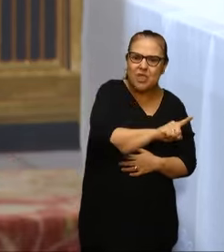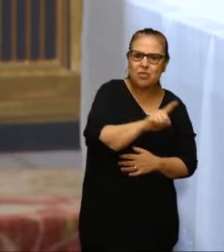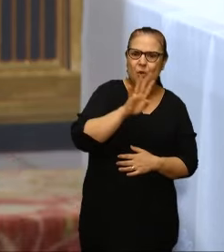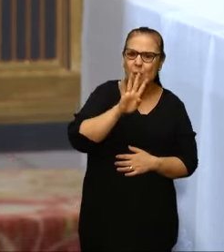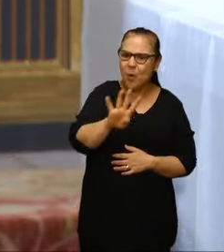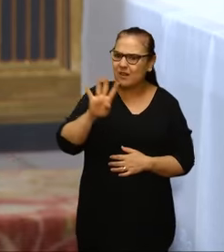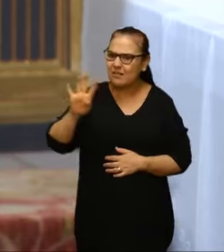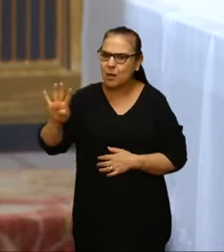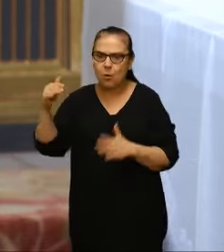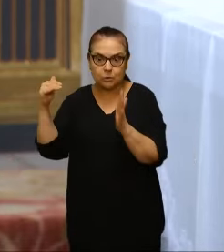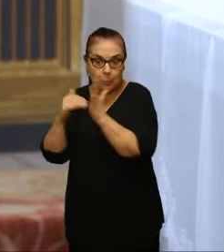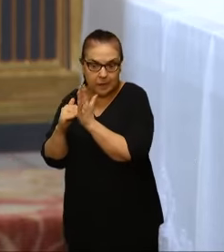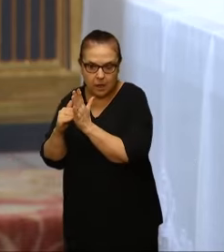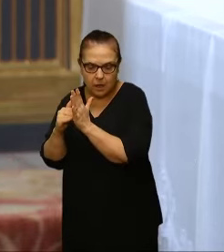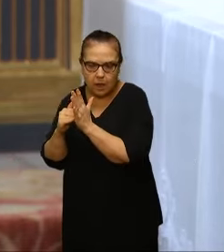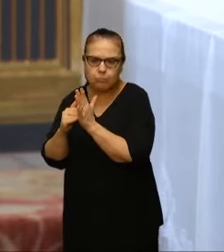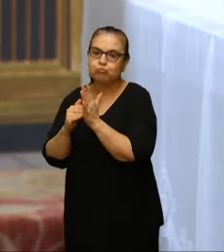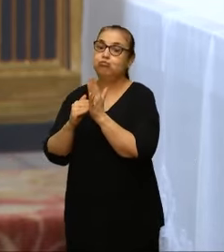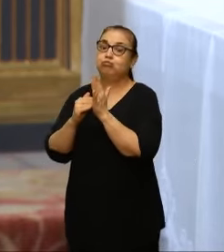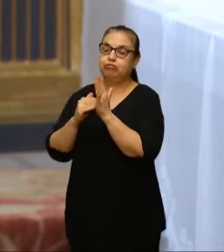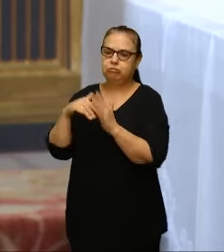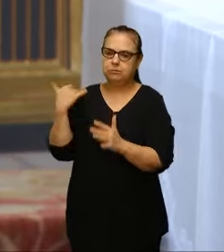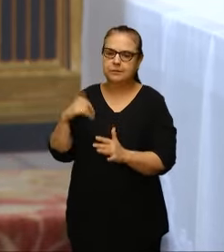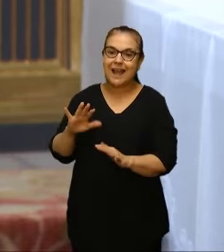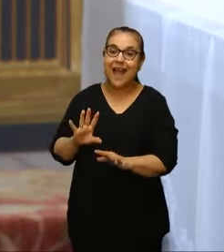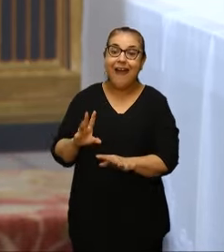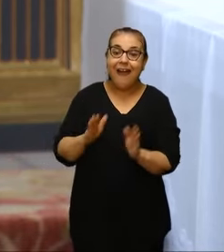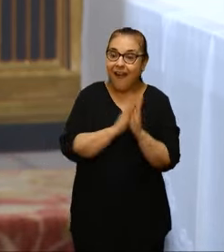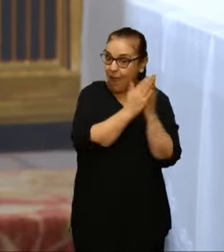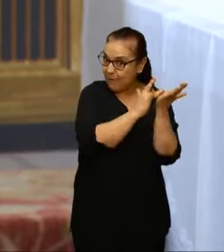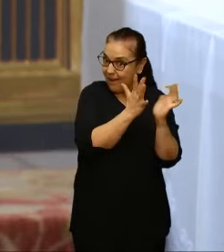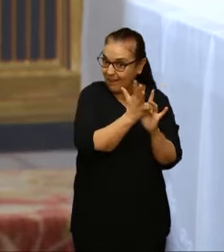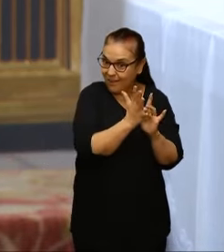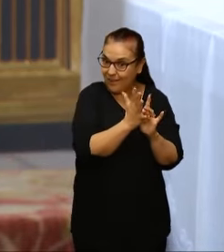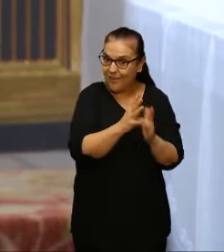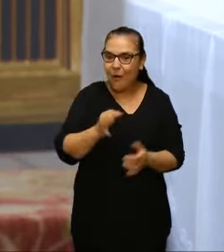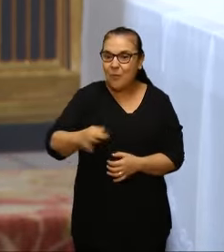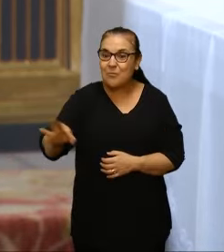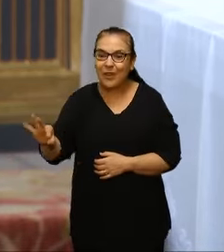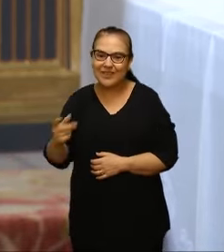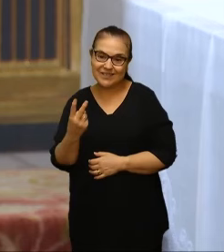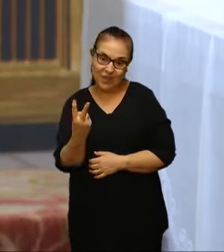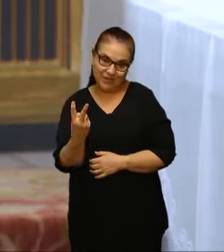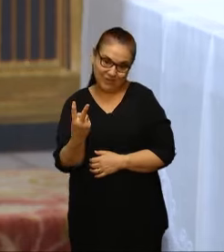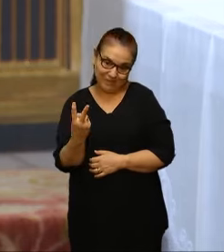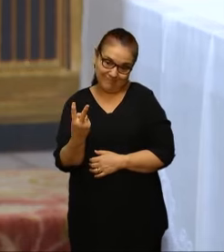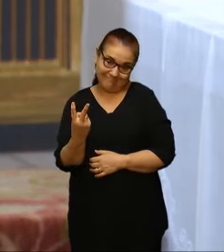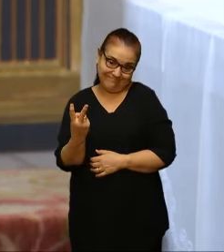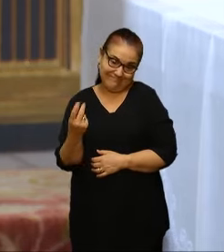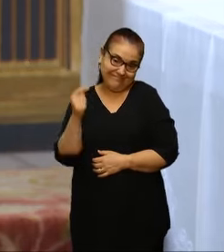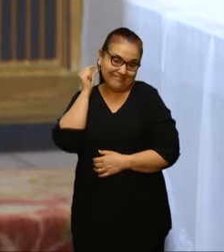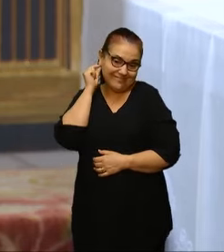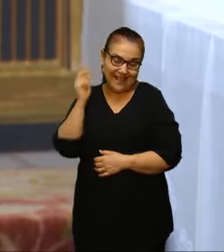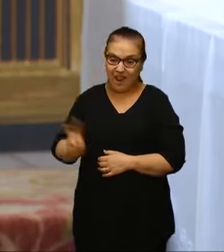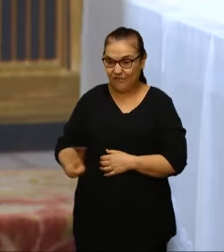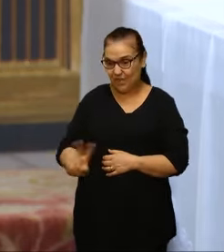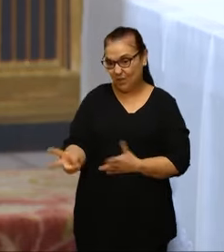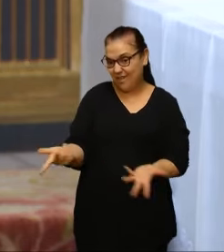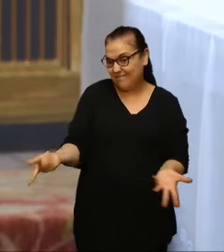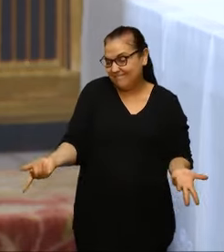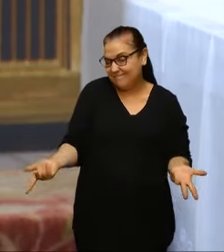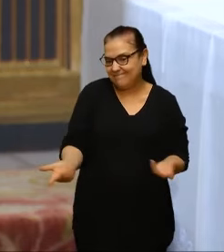144.000. Y en el Evangelio, las dos monedillas de la viuda del